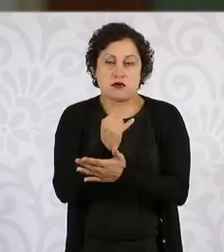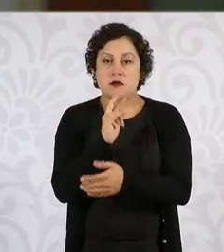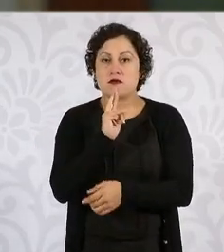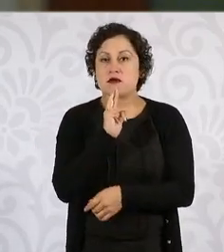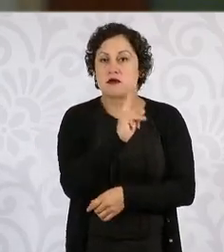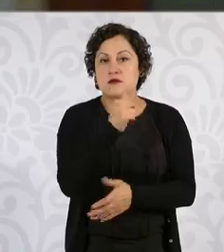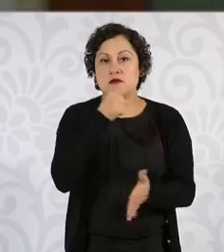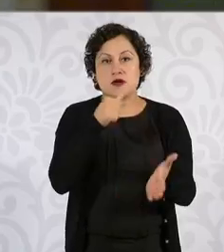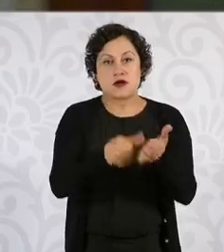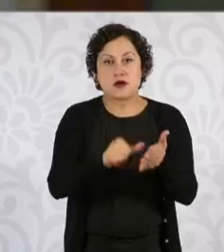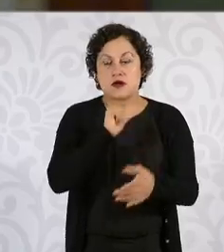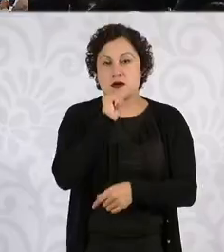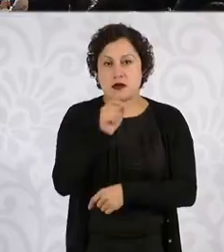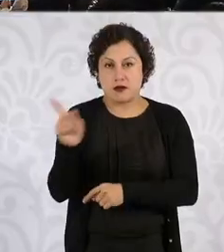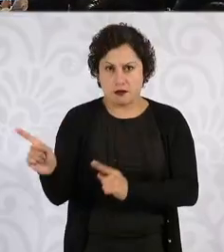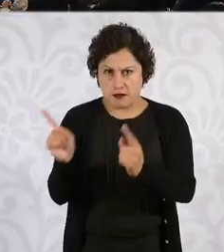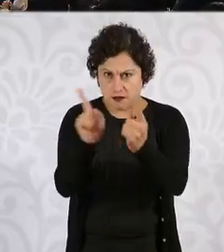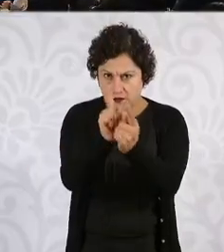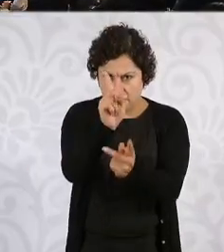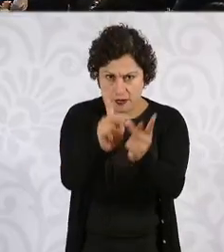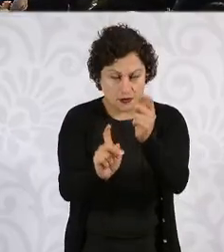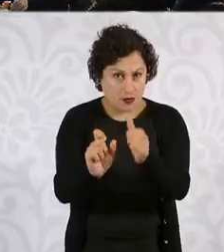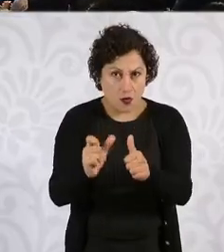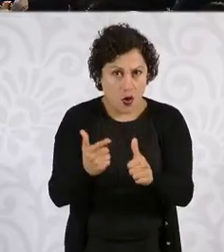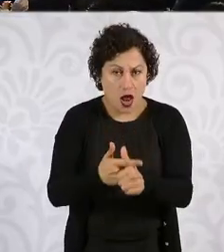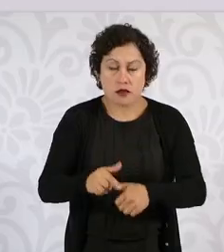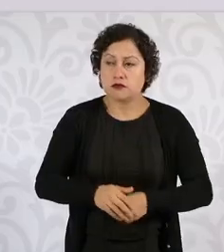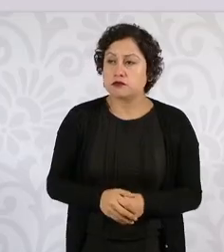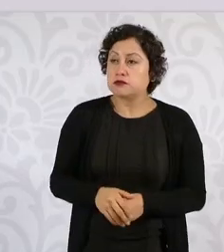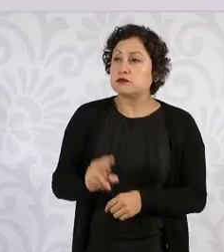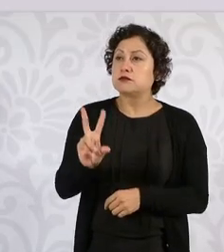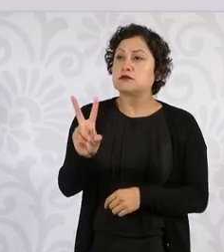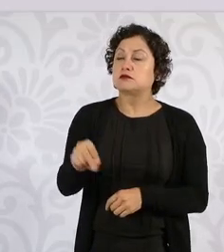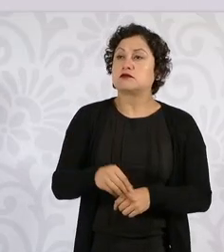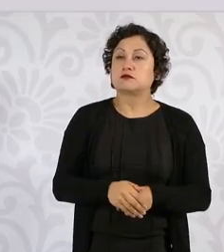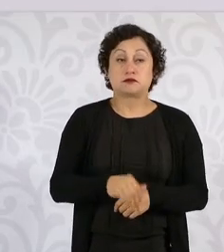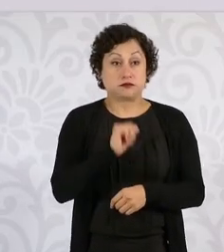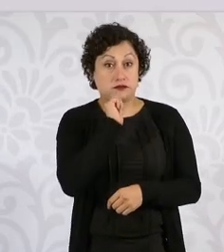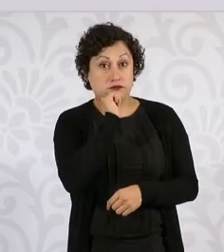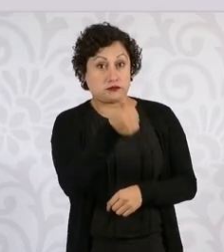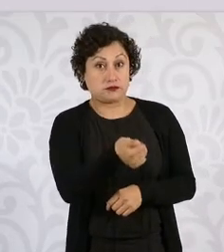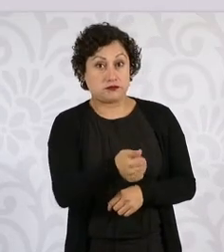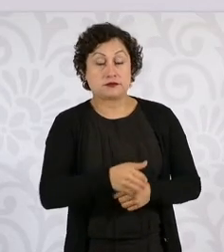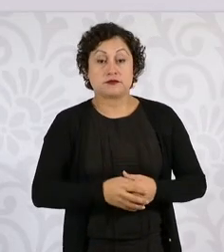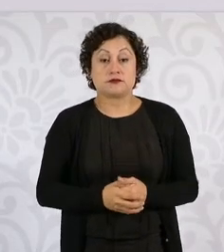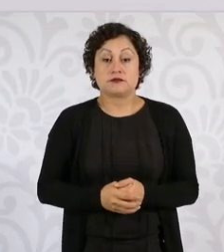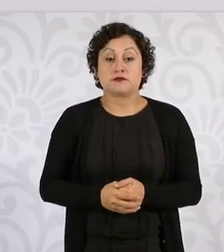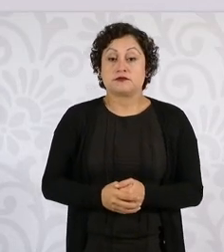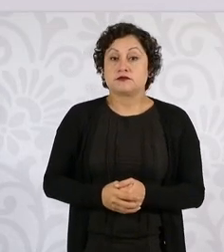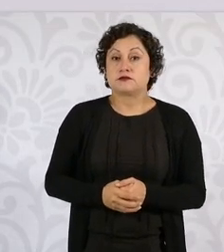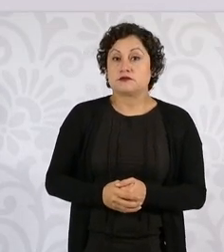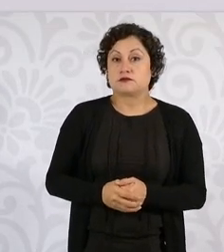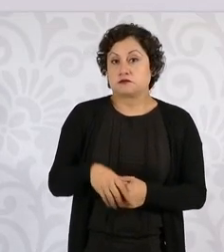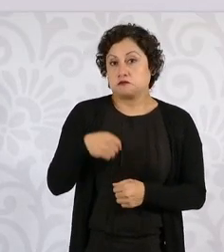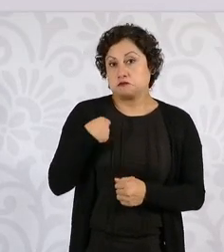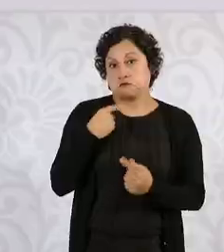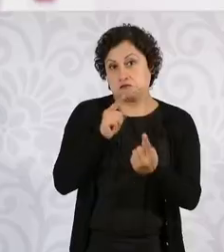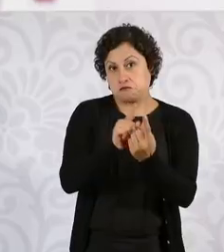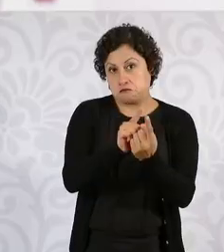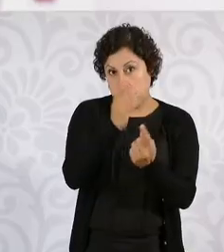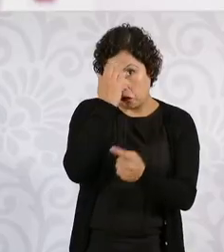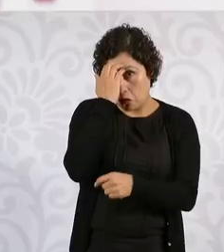¿Le comentó algo sobre el tema? No. Nada. Lo conozco igual que tú por los